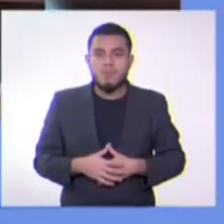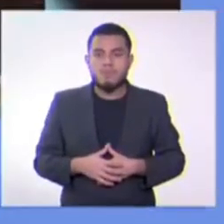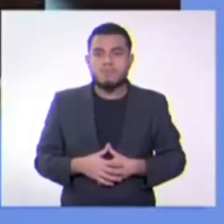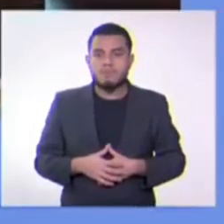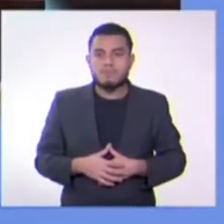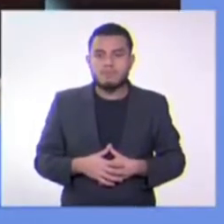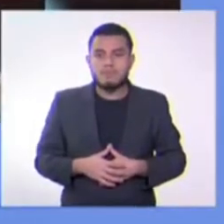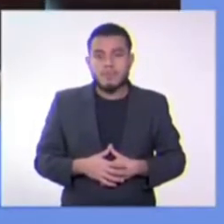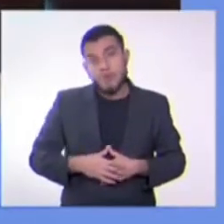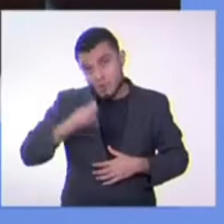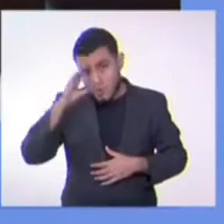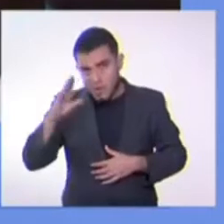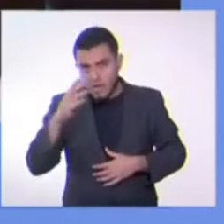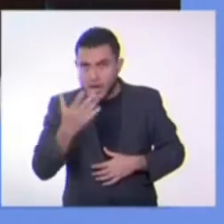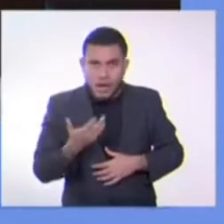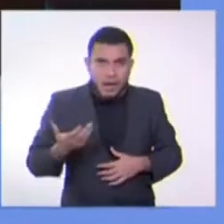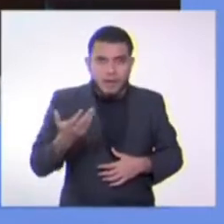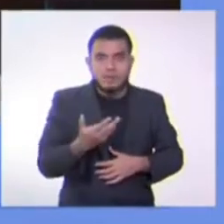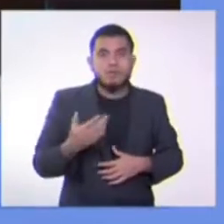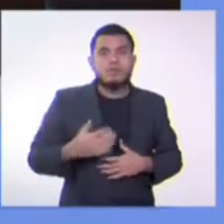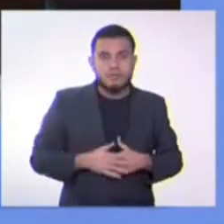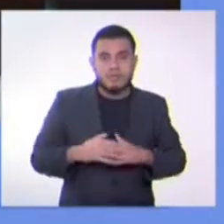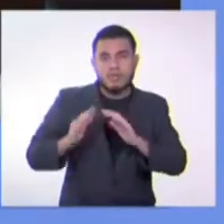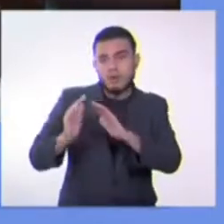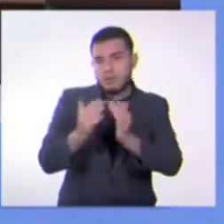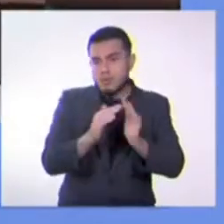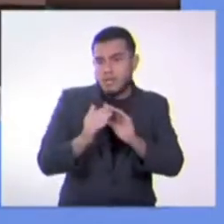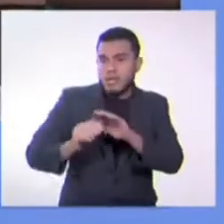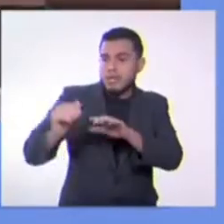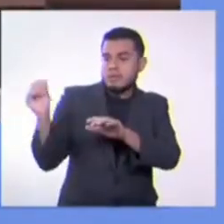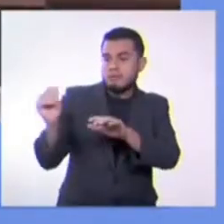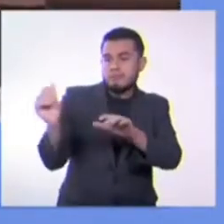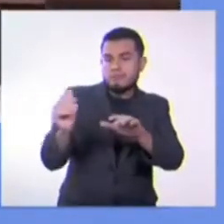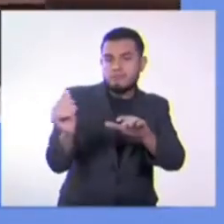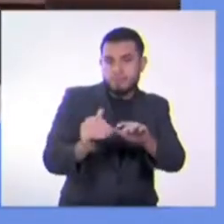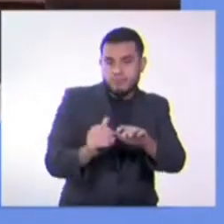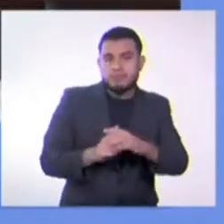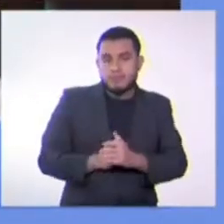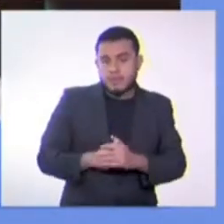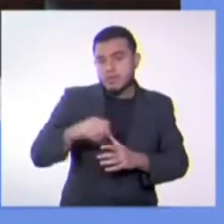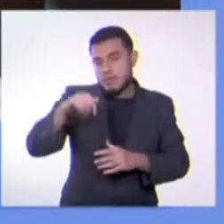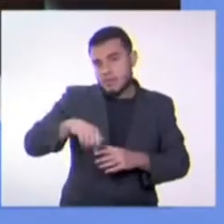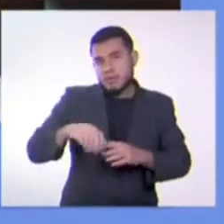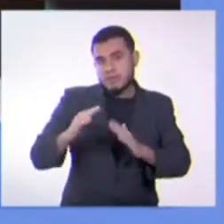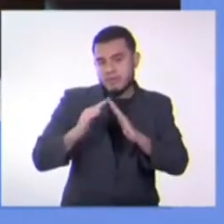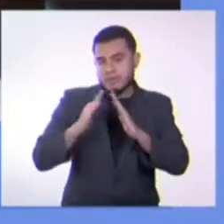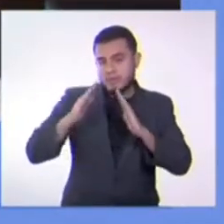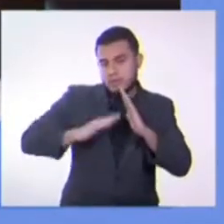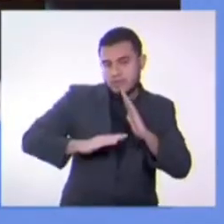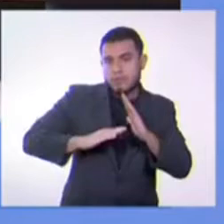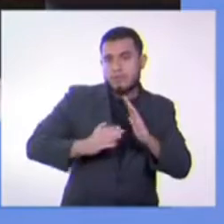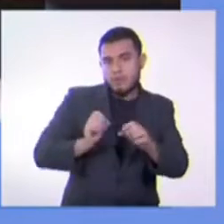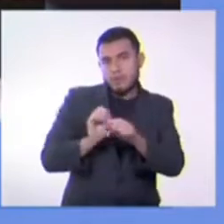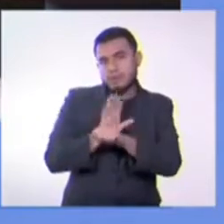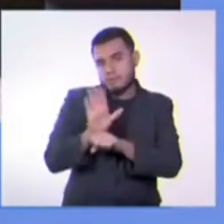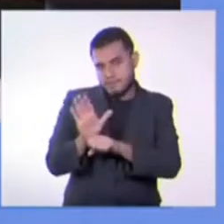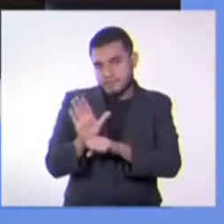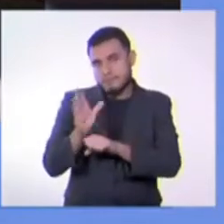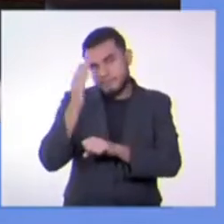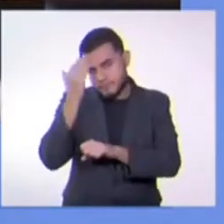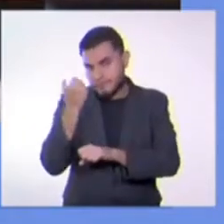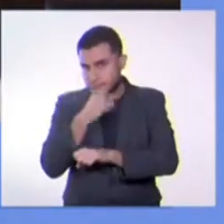Un saludo cordial a todas las comunidades educativas en plena cuarentena domiciliar por la pandemia del